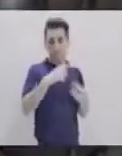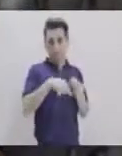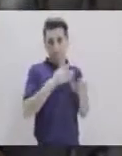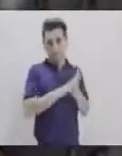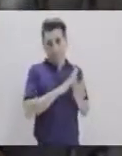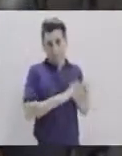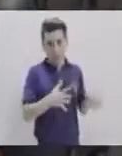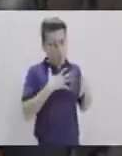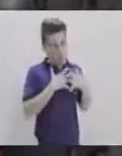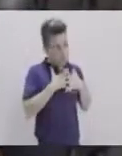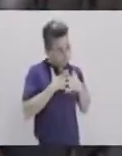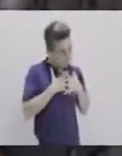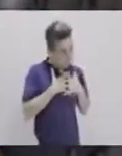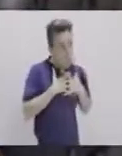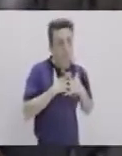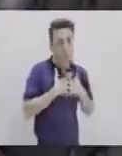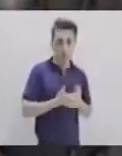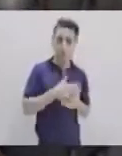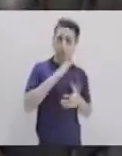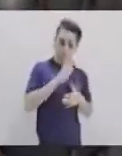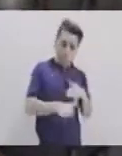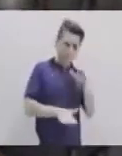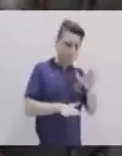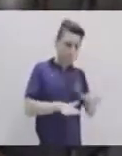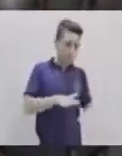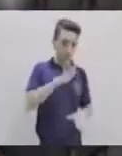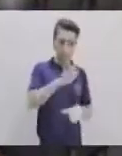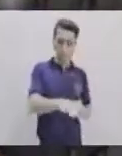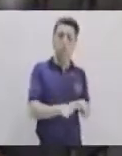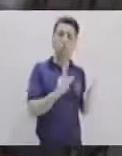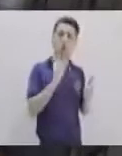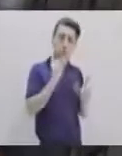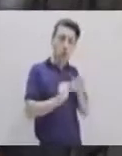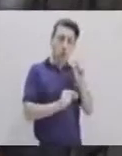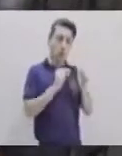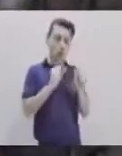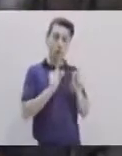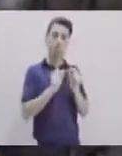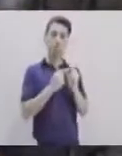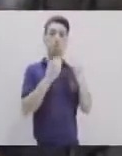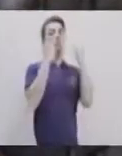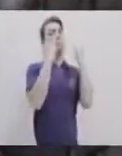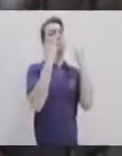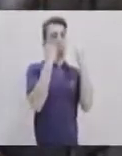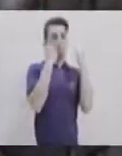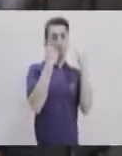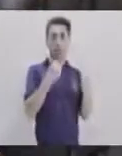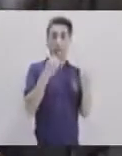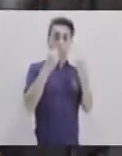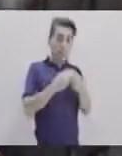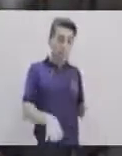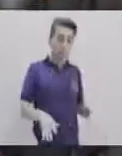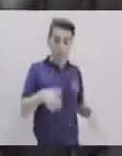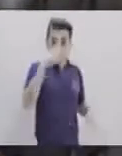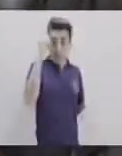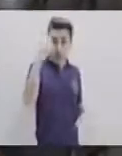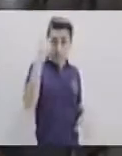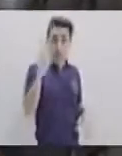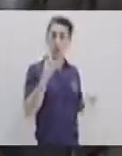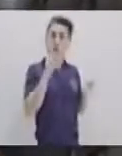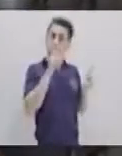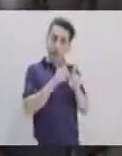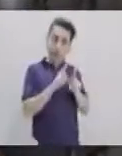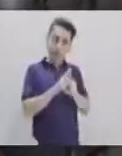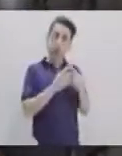por procesos, por etapas para poder sanar, ¿verdad? También la pérdida de un trabajo también es un duelo. Todas